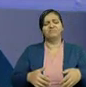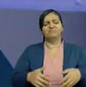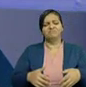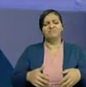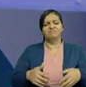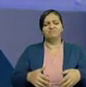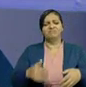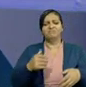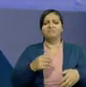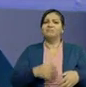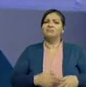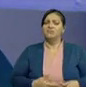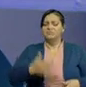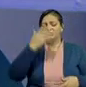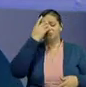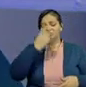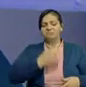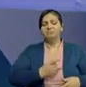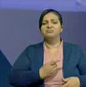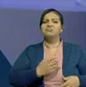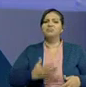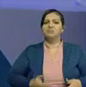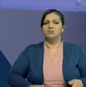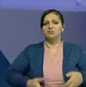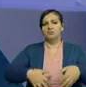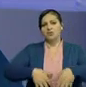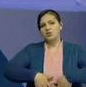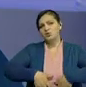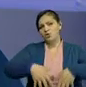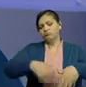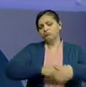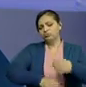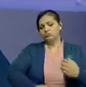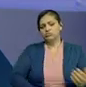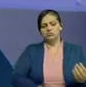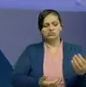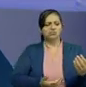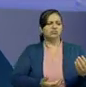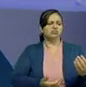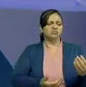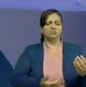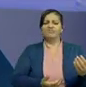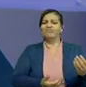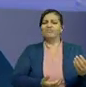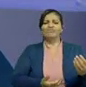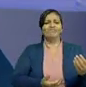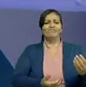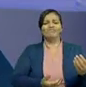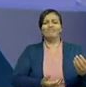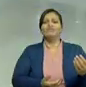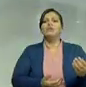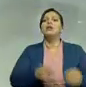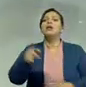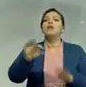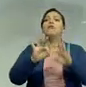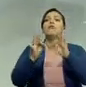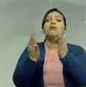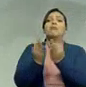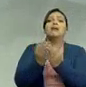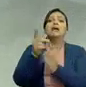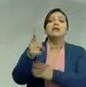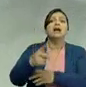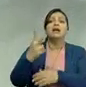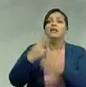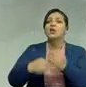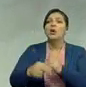luego pues también es la otra salida, la adopción. De tal manera que no podemos pensar que el aborto es la única solución. Gracias, padre.